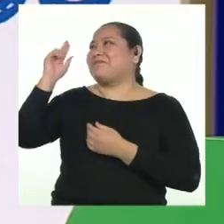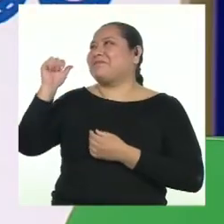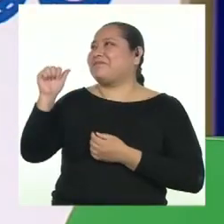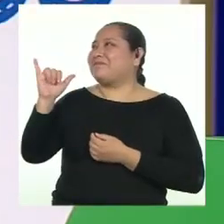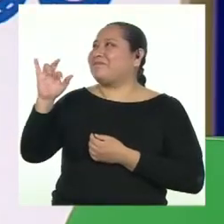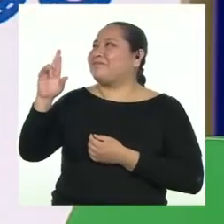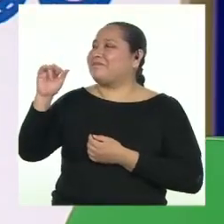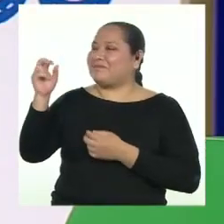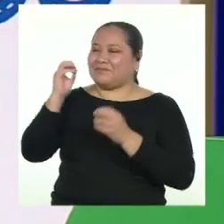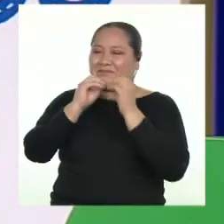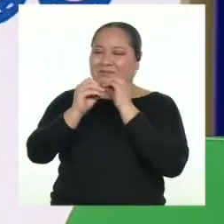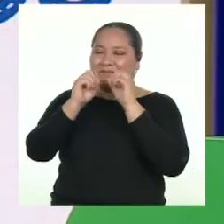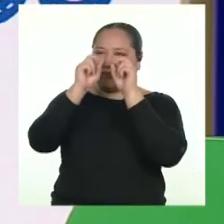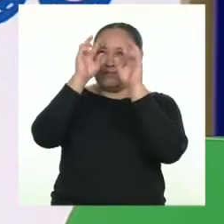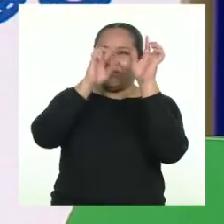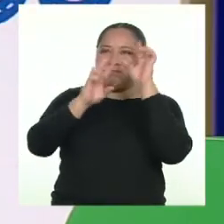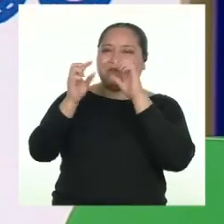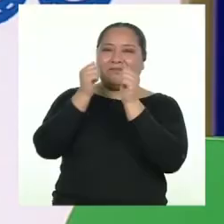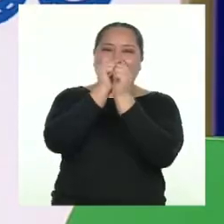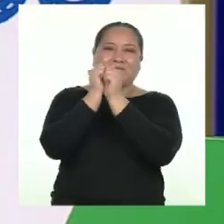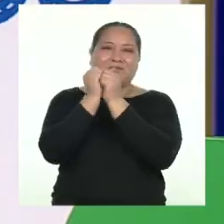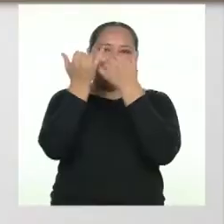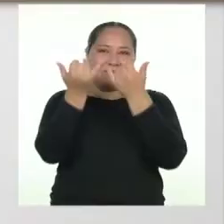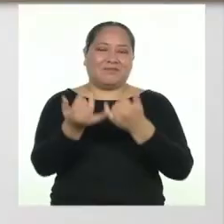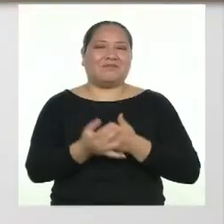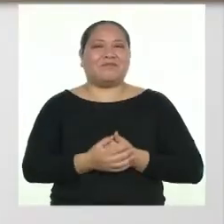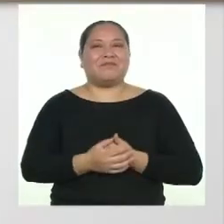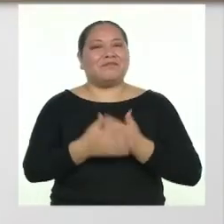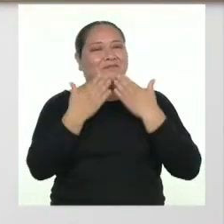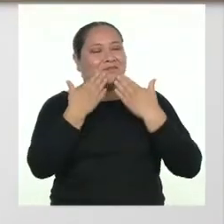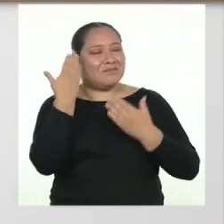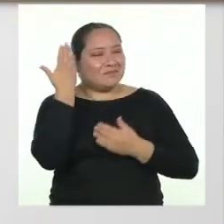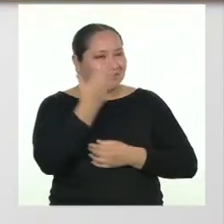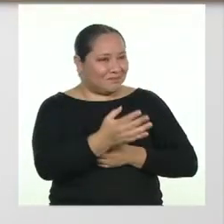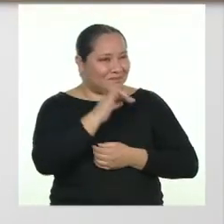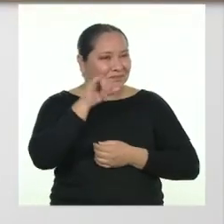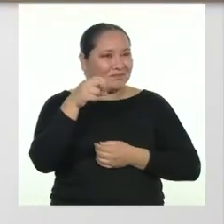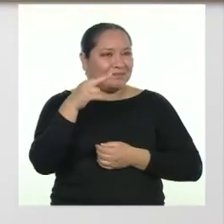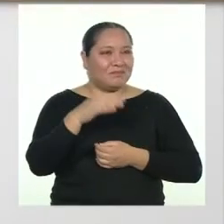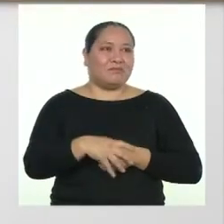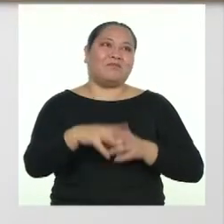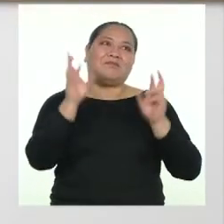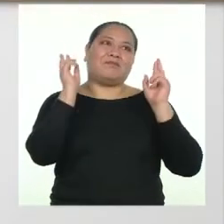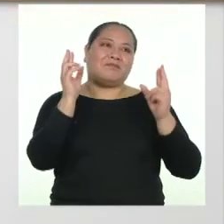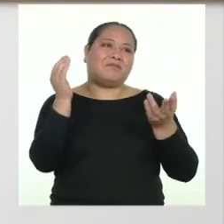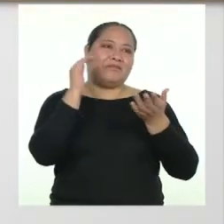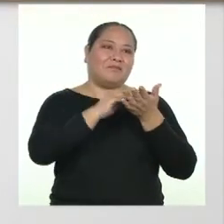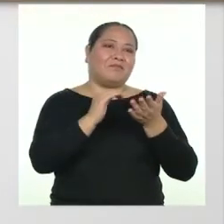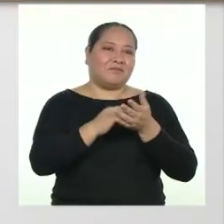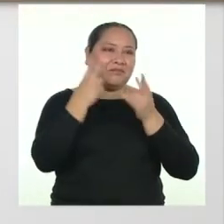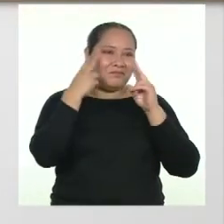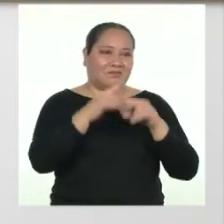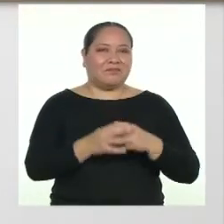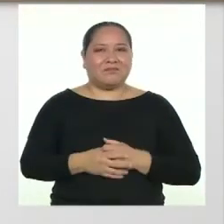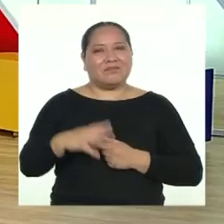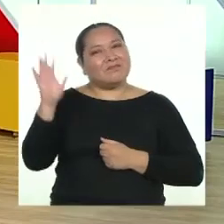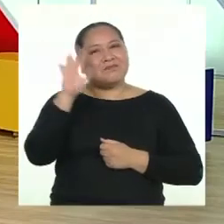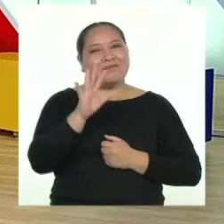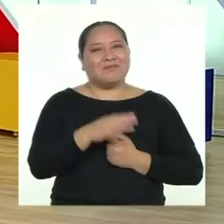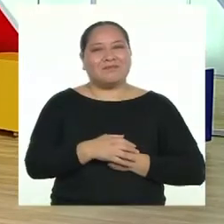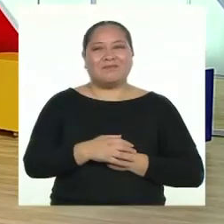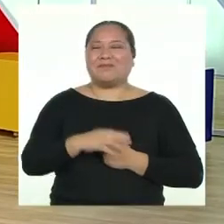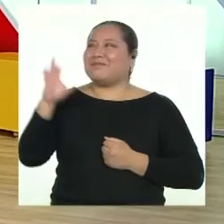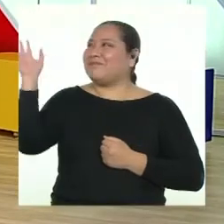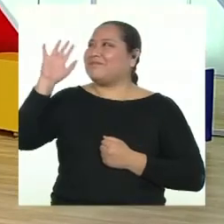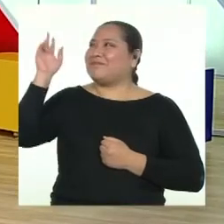por aclarar nuestras dudas y acompañarnos el día de hoy. Gracias a ti, Jonathan. Espero volver a verte pronto. ¡Chao!